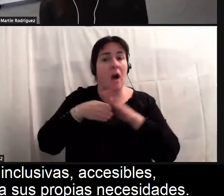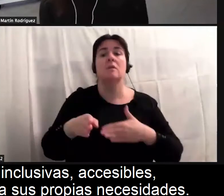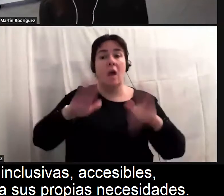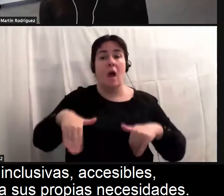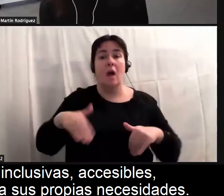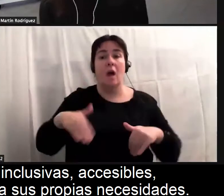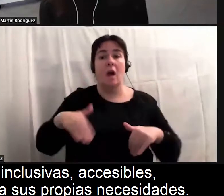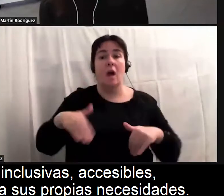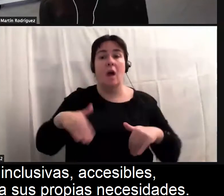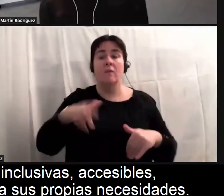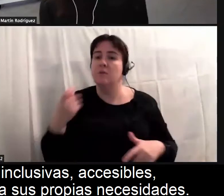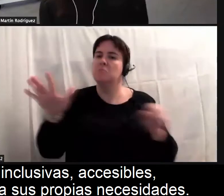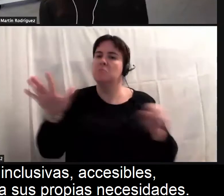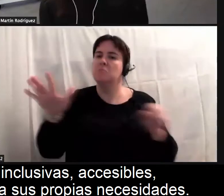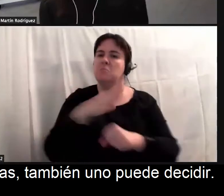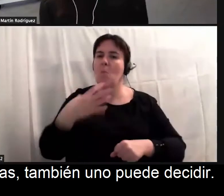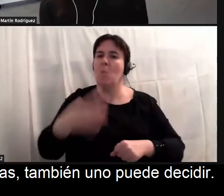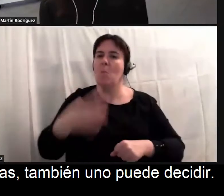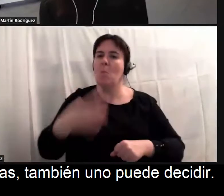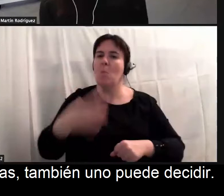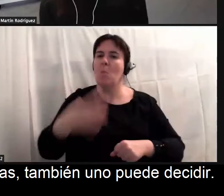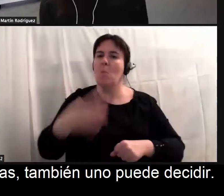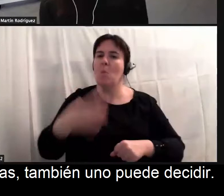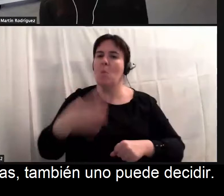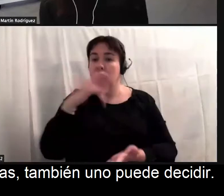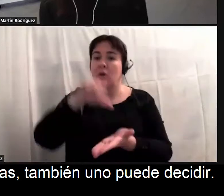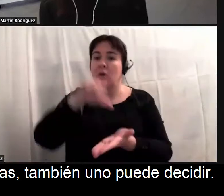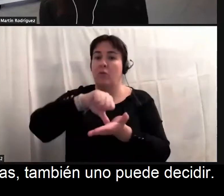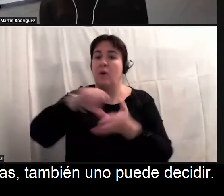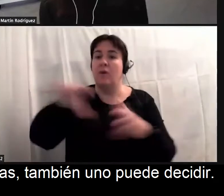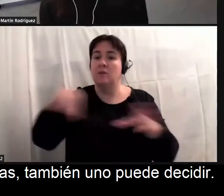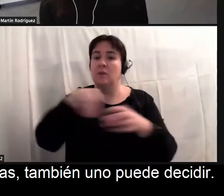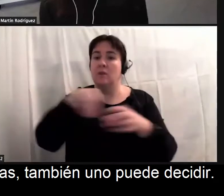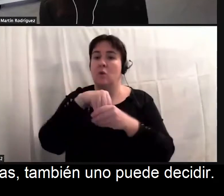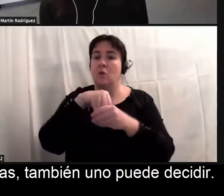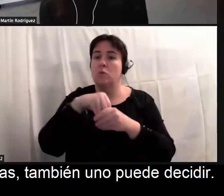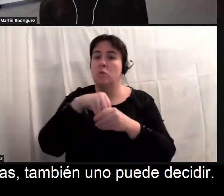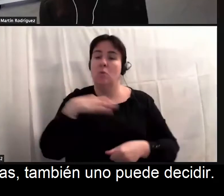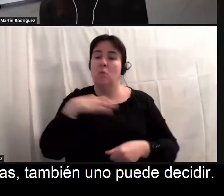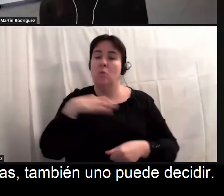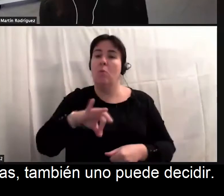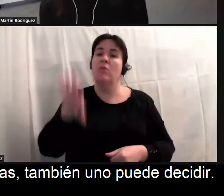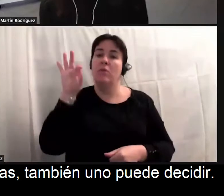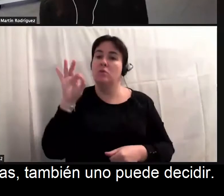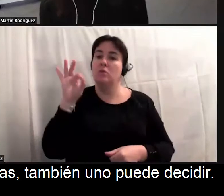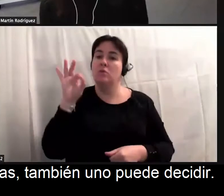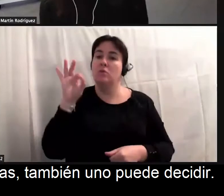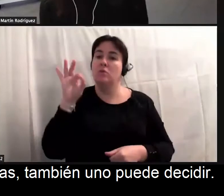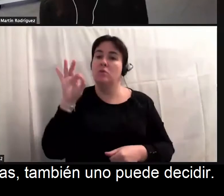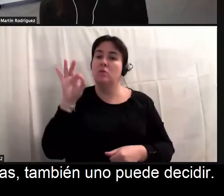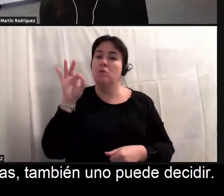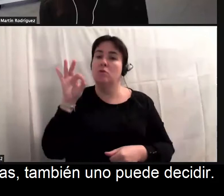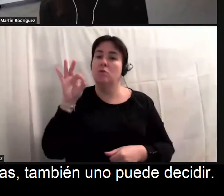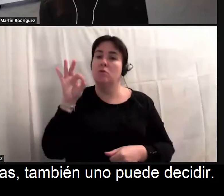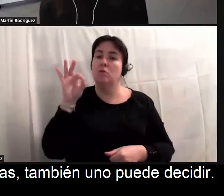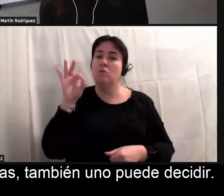ciudades inclusivas, también uno puede decidir, por ejemplo, en el futuro, cuando